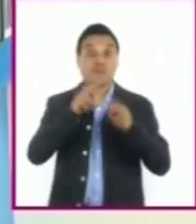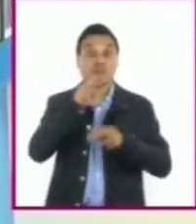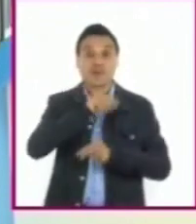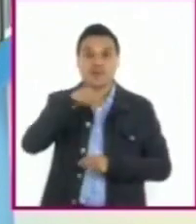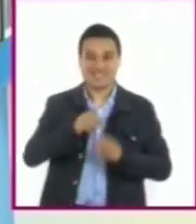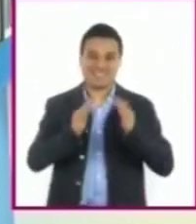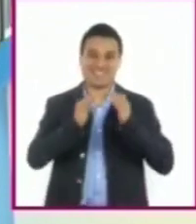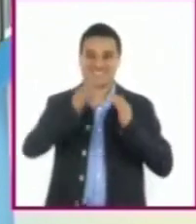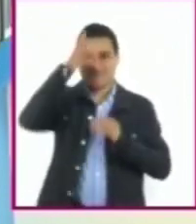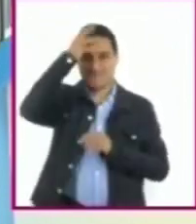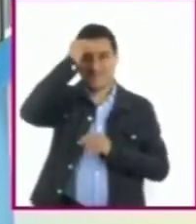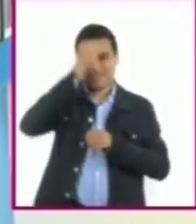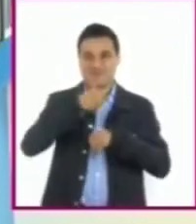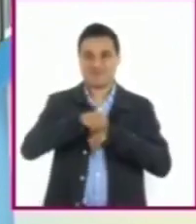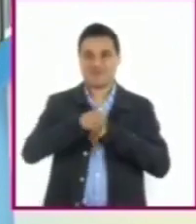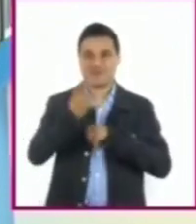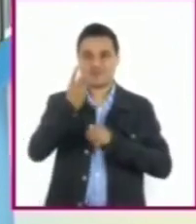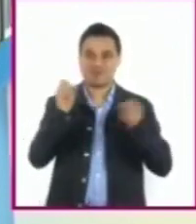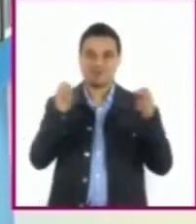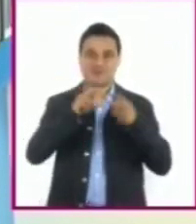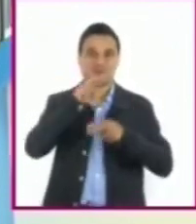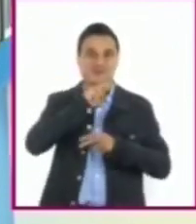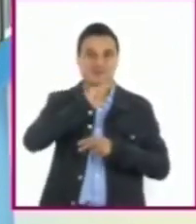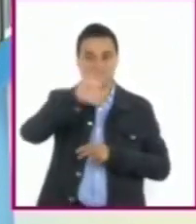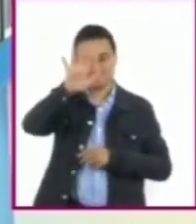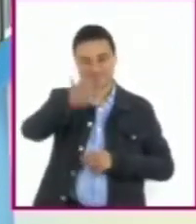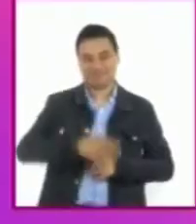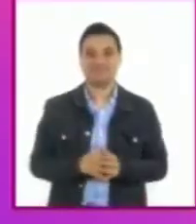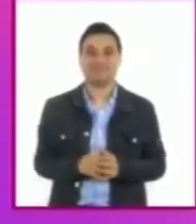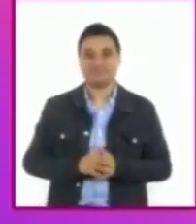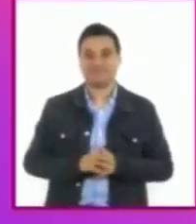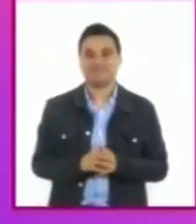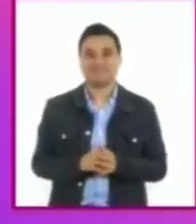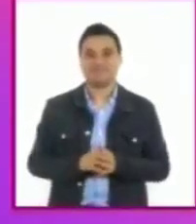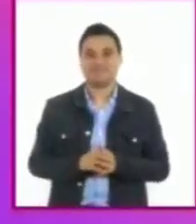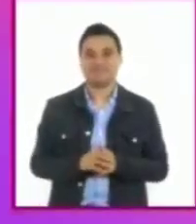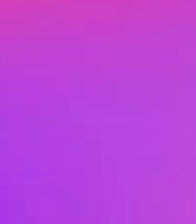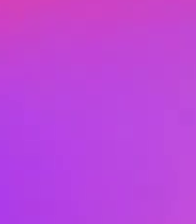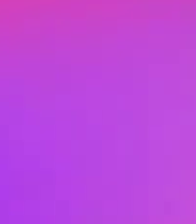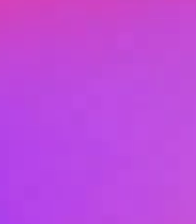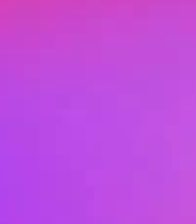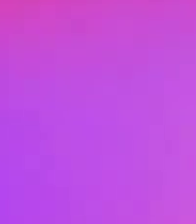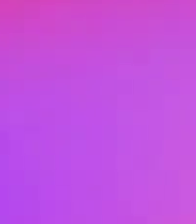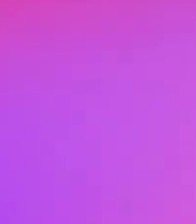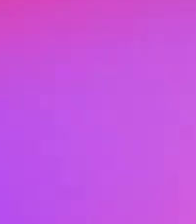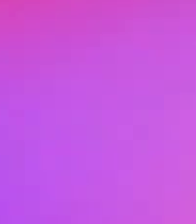en Aprende en Casa 2. Hasta la próxima. Si tienes dudas o necesitas ayuda, llama